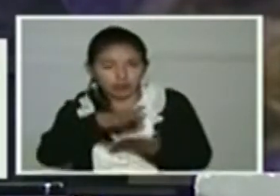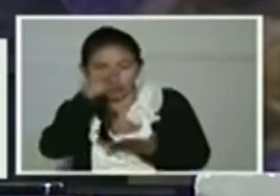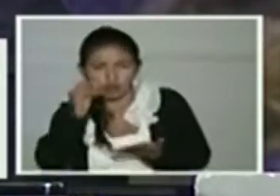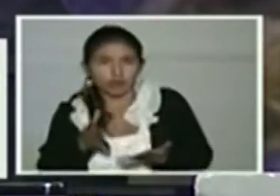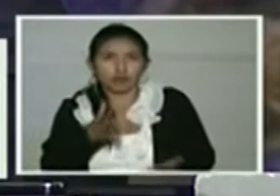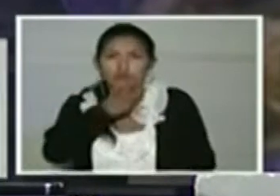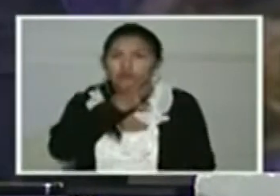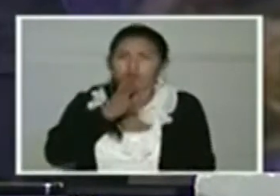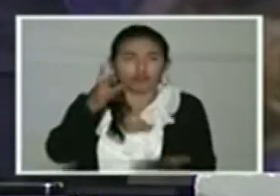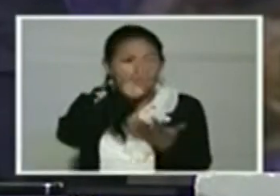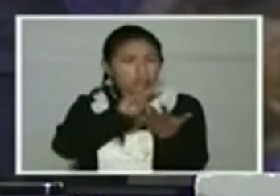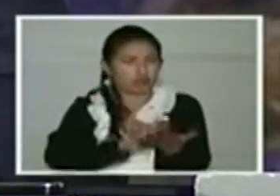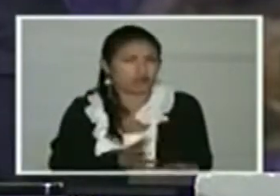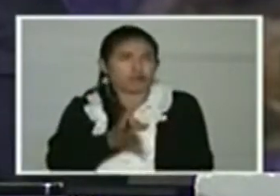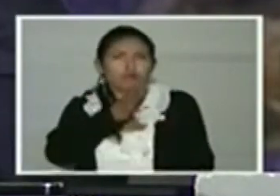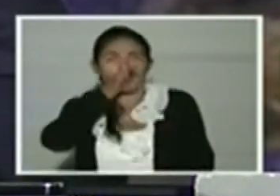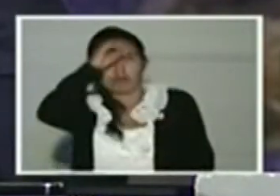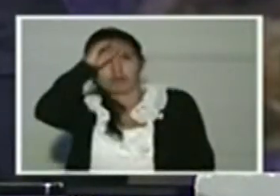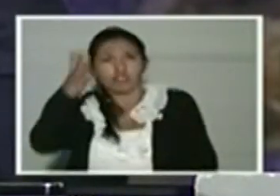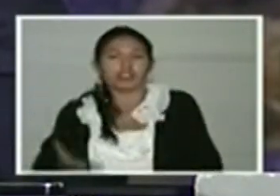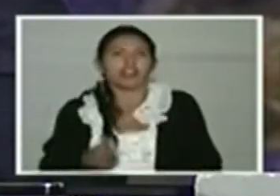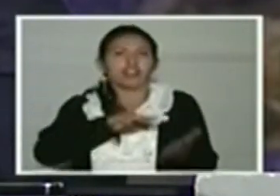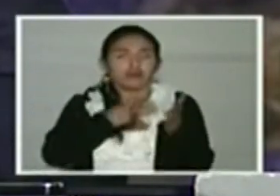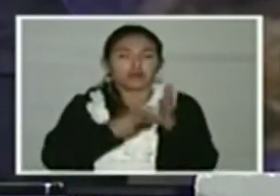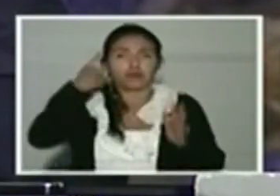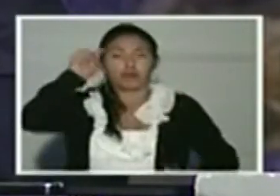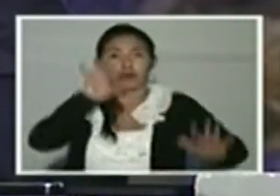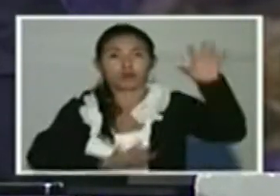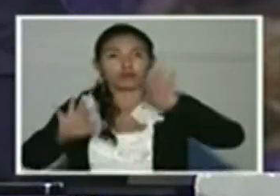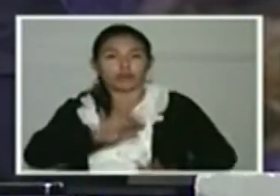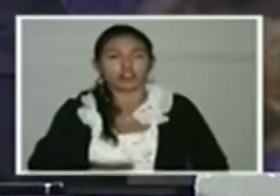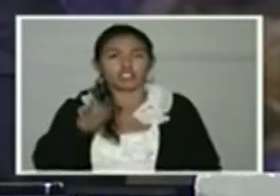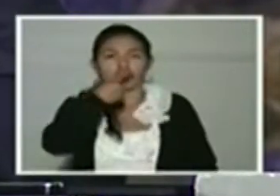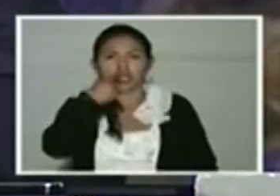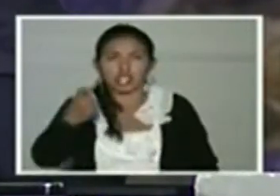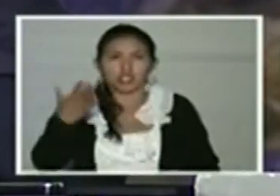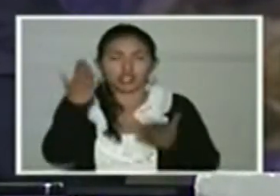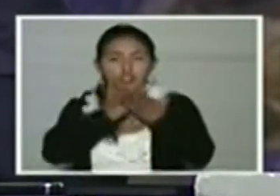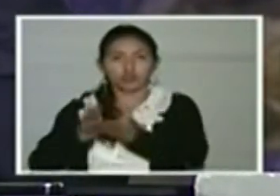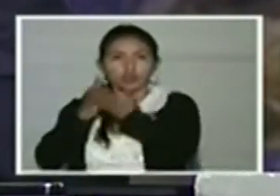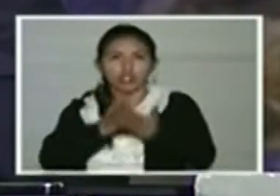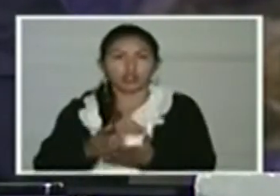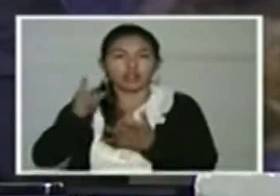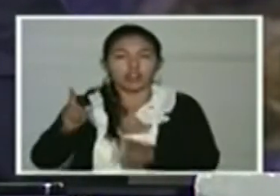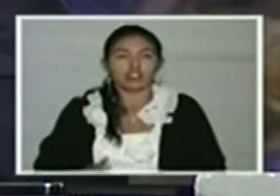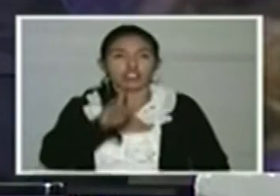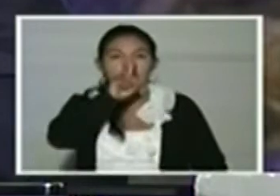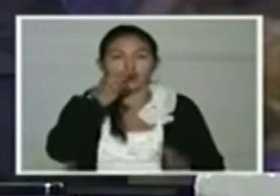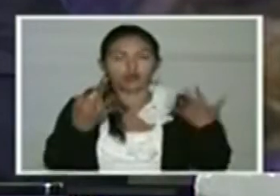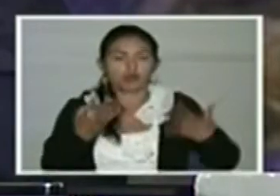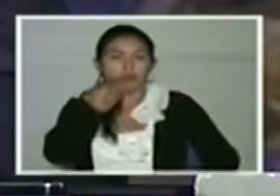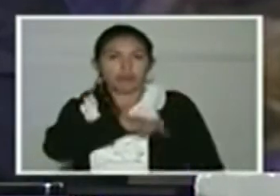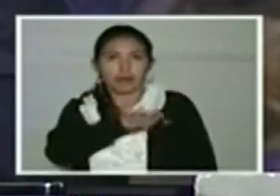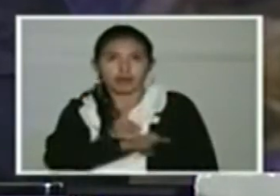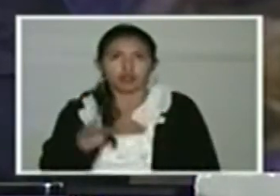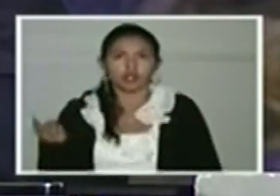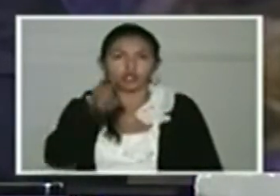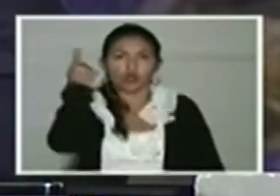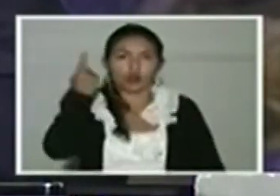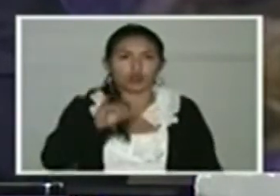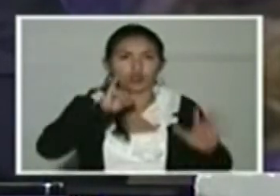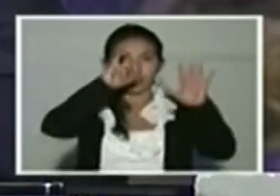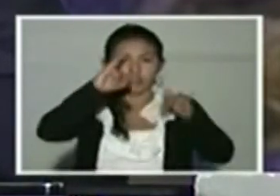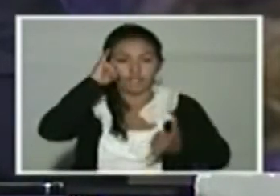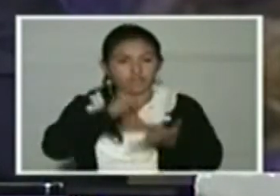comprender lo que lee no resulta preocupante que de cada 100 estudiantes sólo 18 terminan la primaria y de éstos sólo